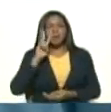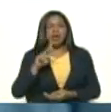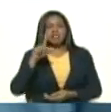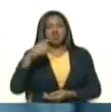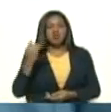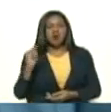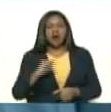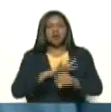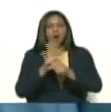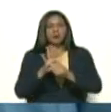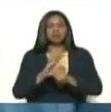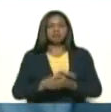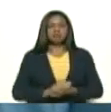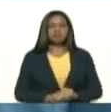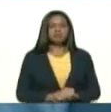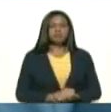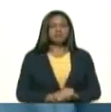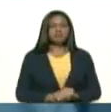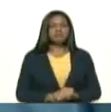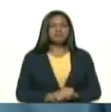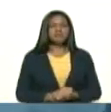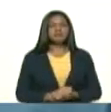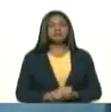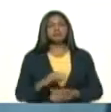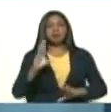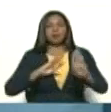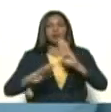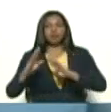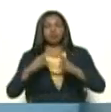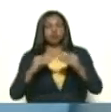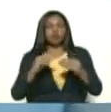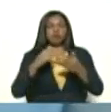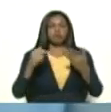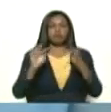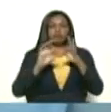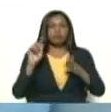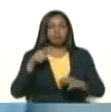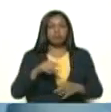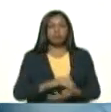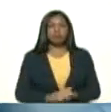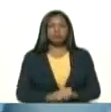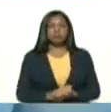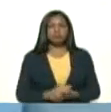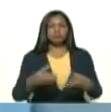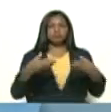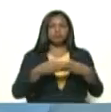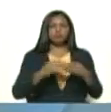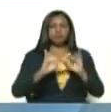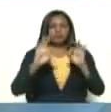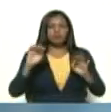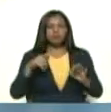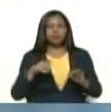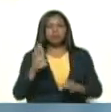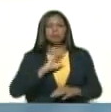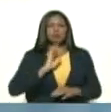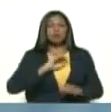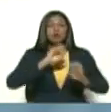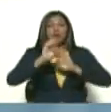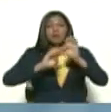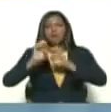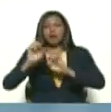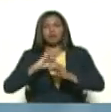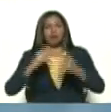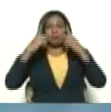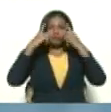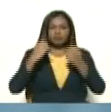del COVID-19. Es un laboratorio que cuenta con toda la infraestructura tecnológica y equipamiento, así como el personal calificado